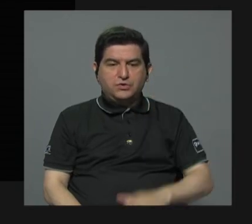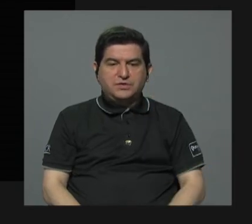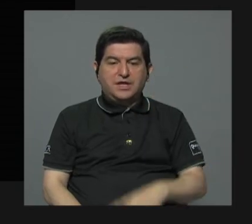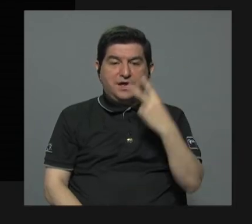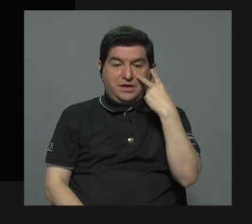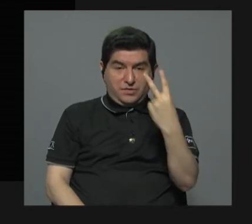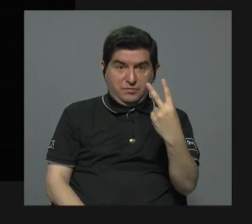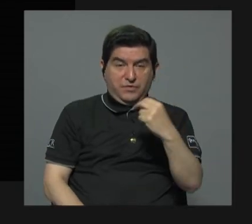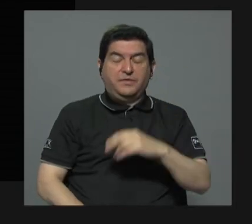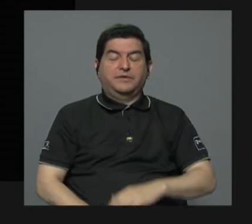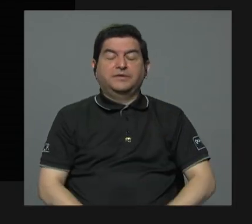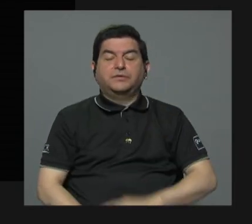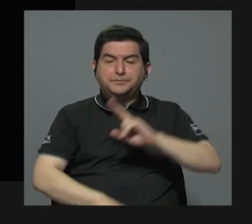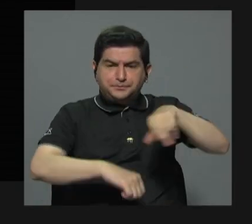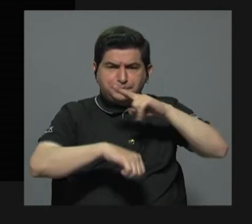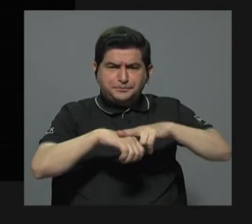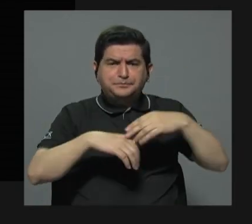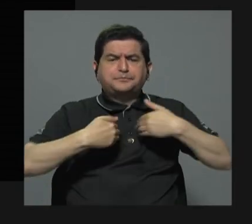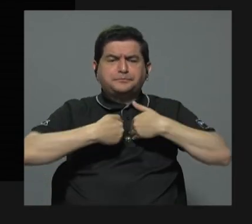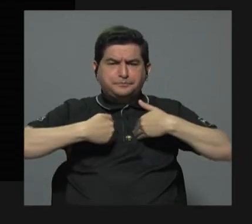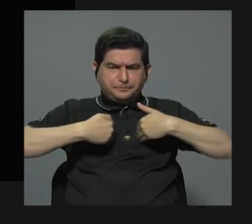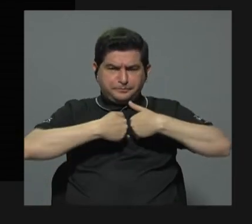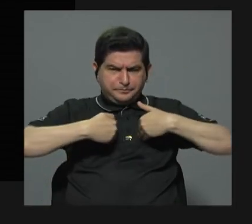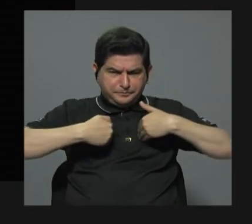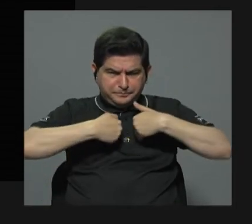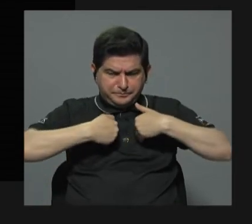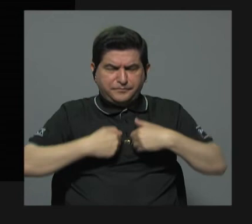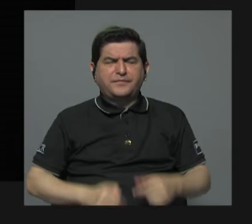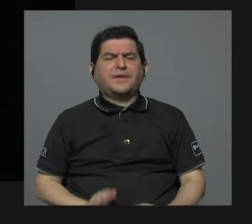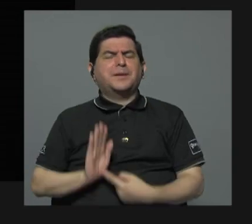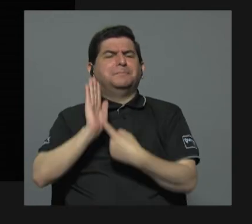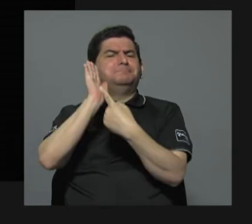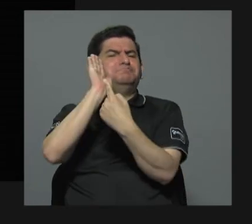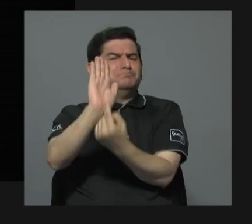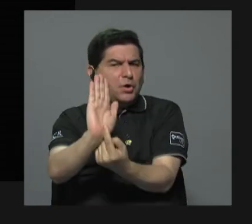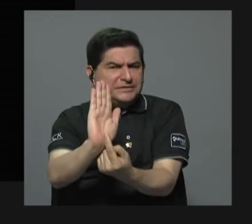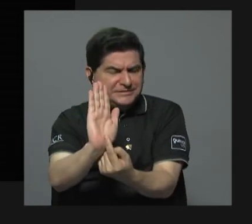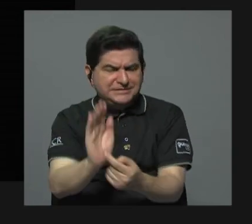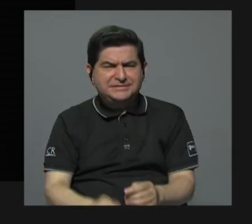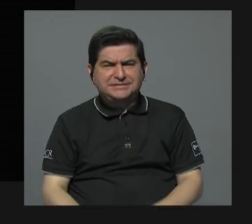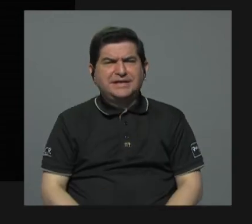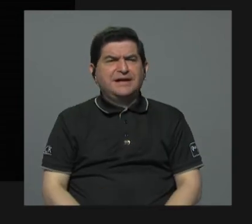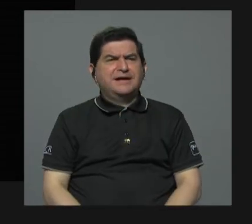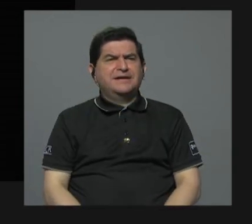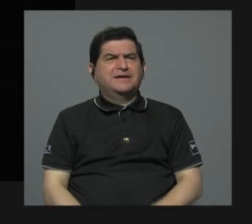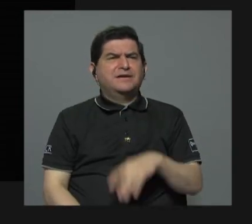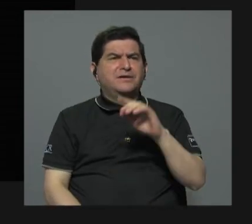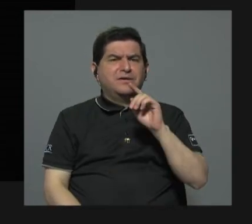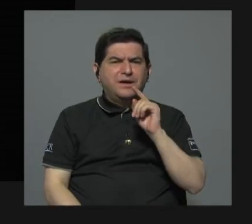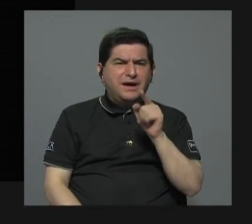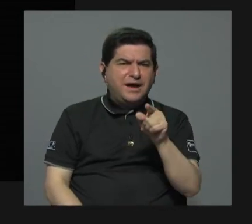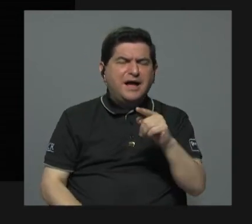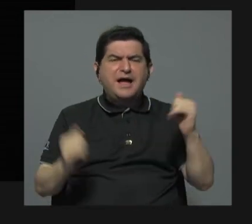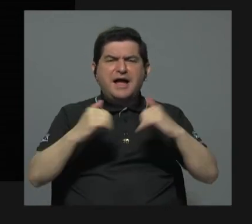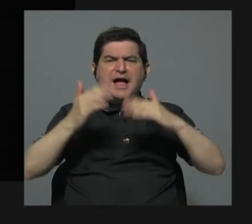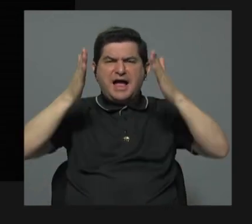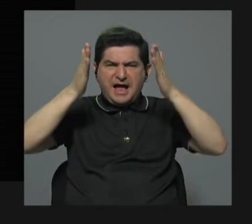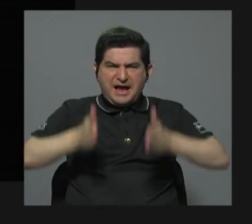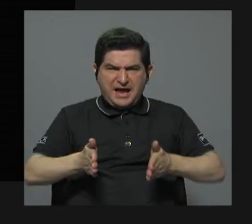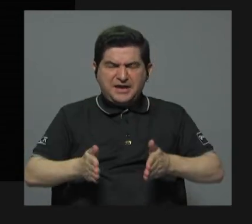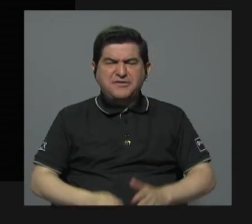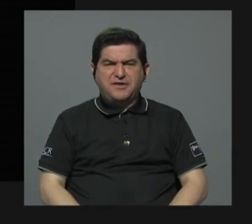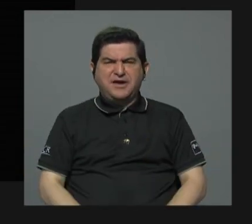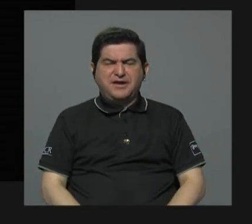espigado. Normalmente estos animales vienen a expresar, son como un alter ego de los guerreros, en este